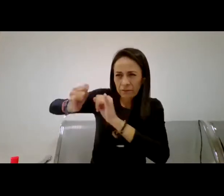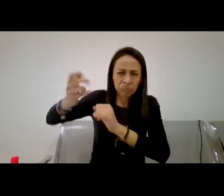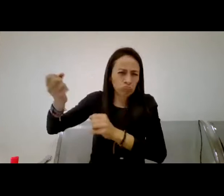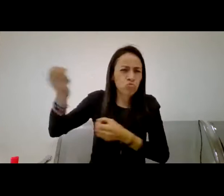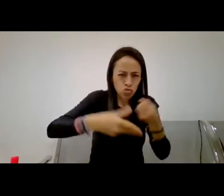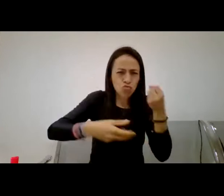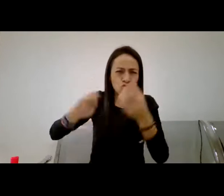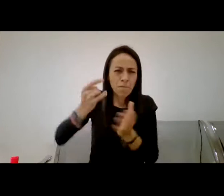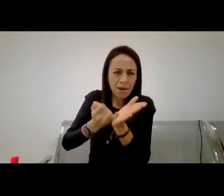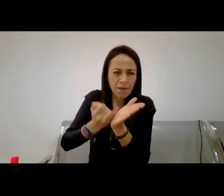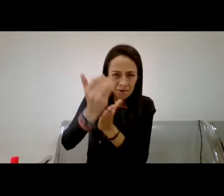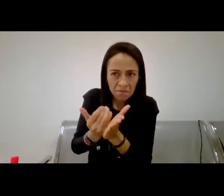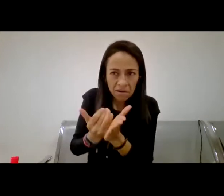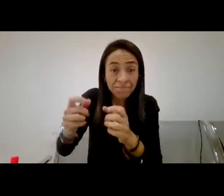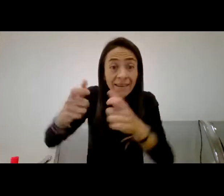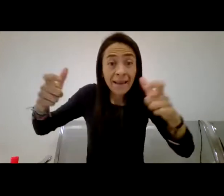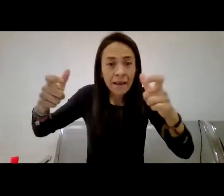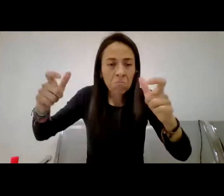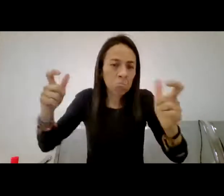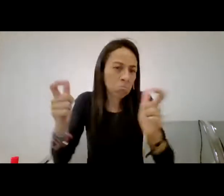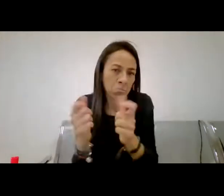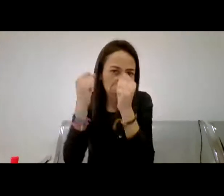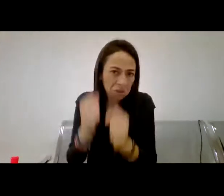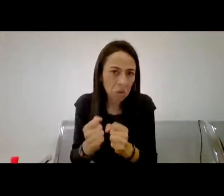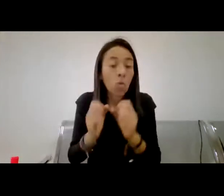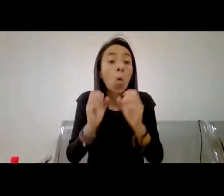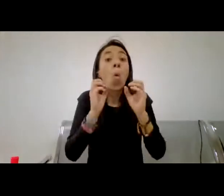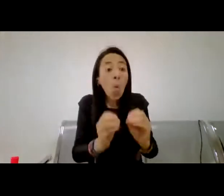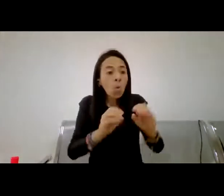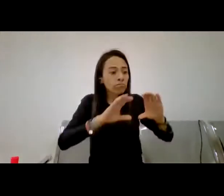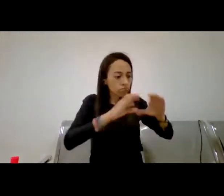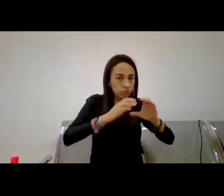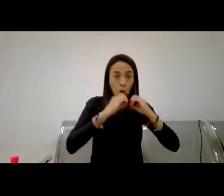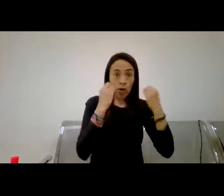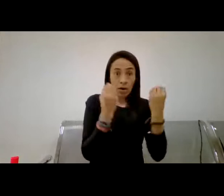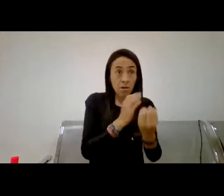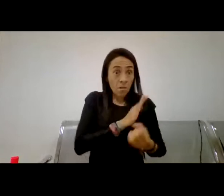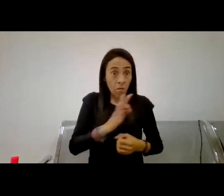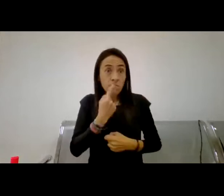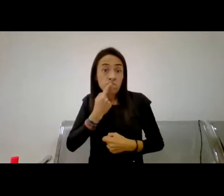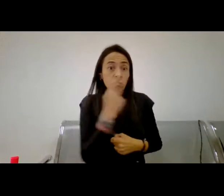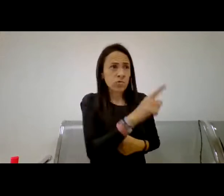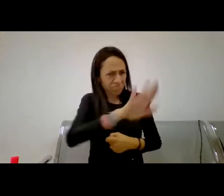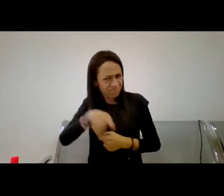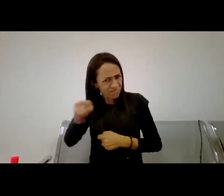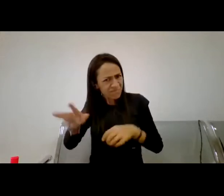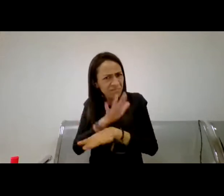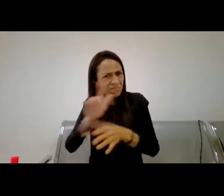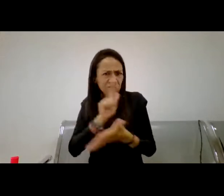deducciones ni las organizaciones nos podemos amparar de manera directa contra esta reforma. ¿Afecta